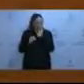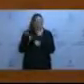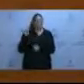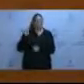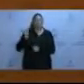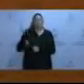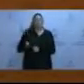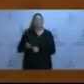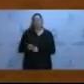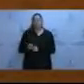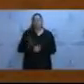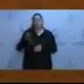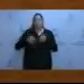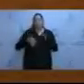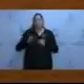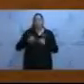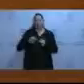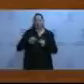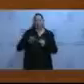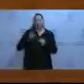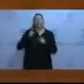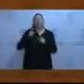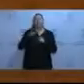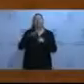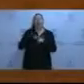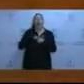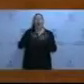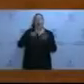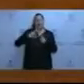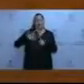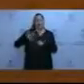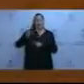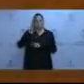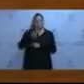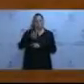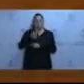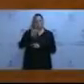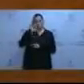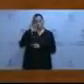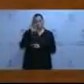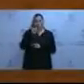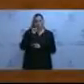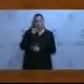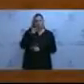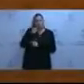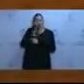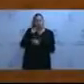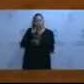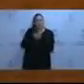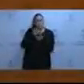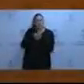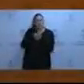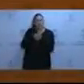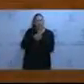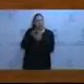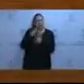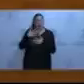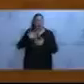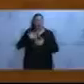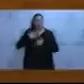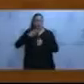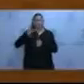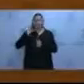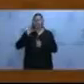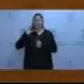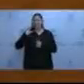Juzgado Contencioso Administrativo número 1 de Oviedo obliga a pagar al SESPA, nos obliga a